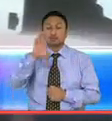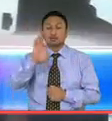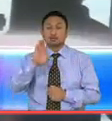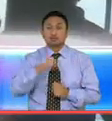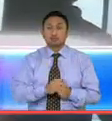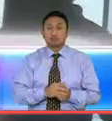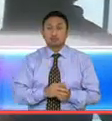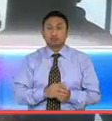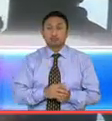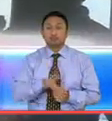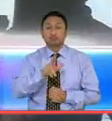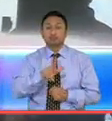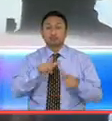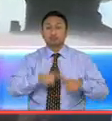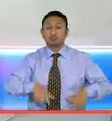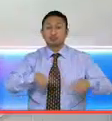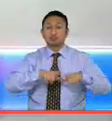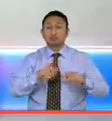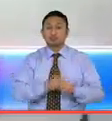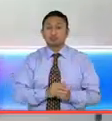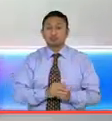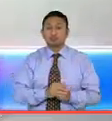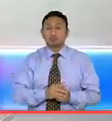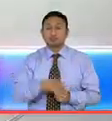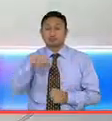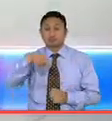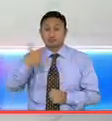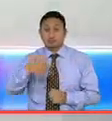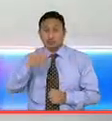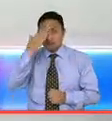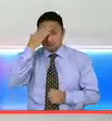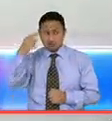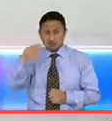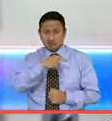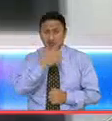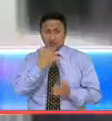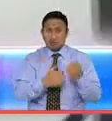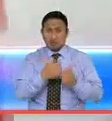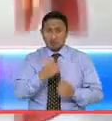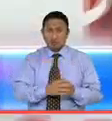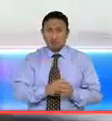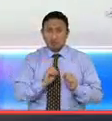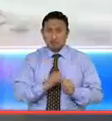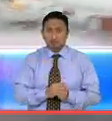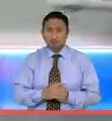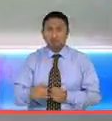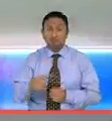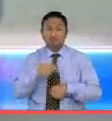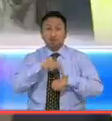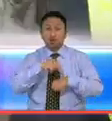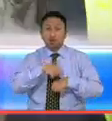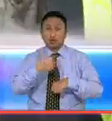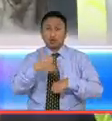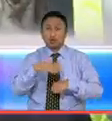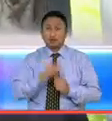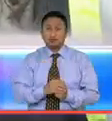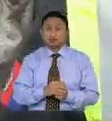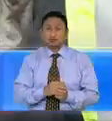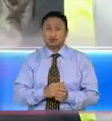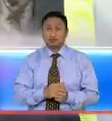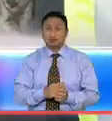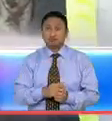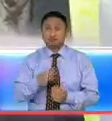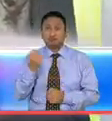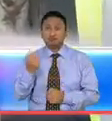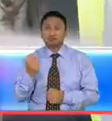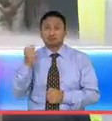Tránsito en tres puntos claves en los cuales se ha identificado este tipo de problemas, sobre todo en horas pico. Este que estamos en el sector